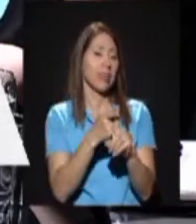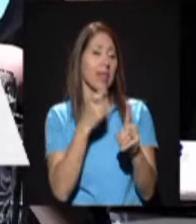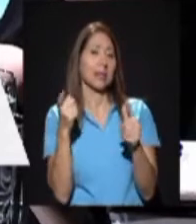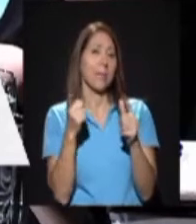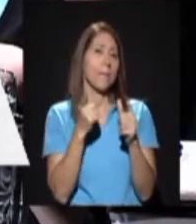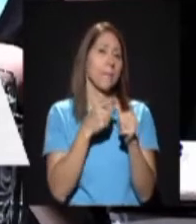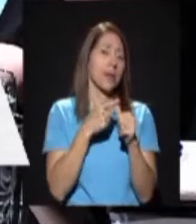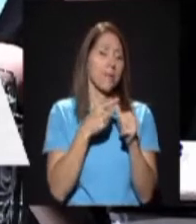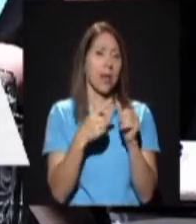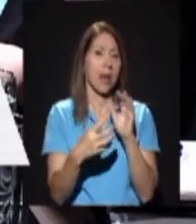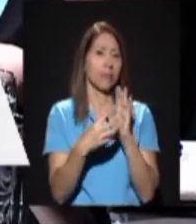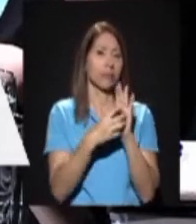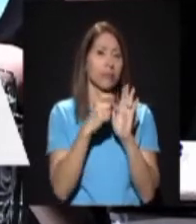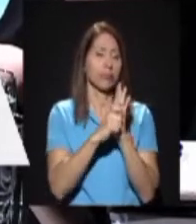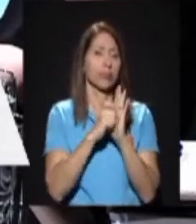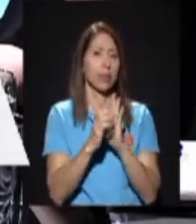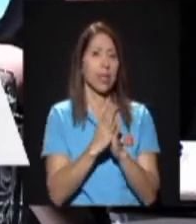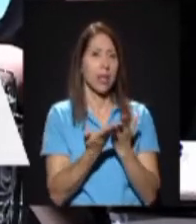libro,